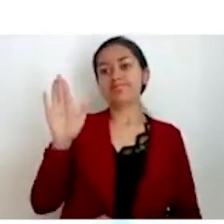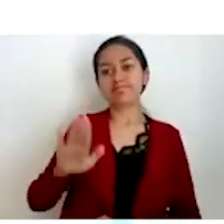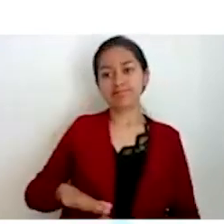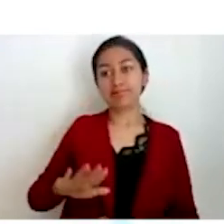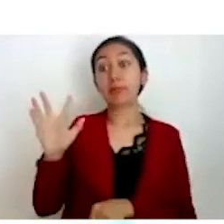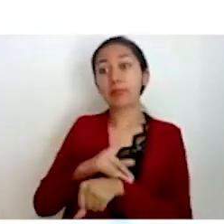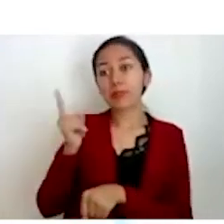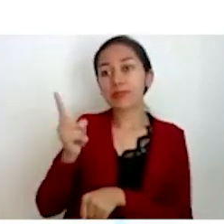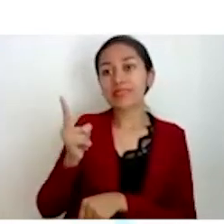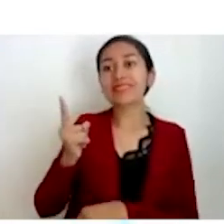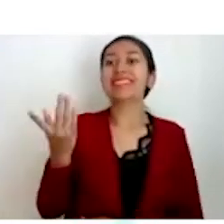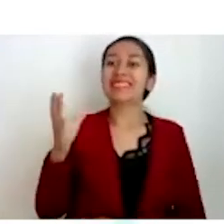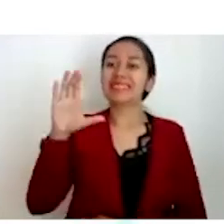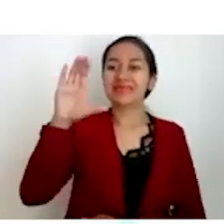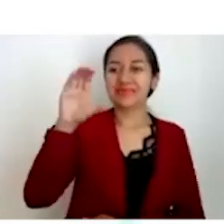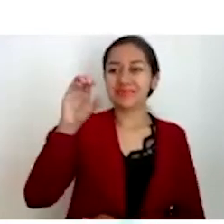COVID.